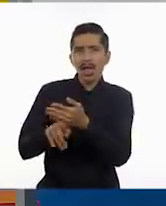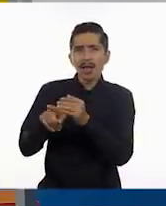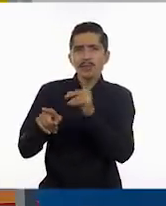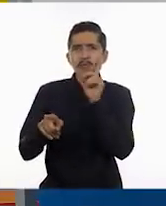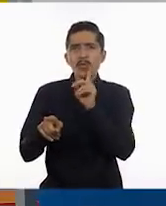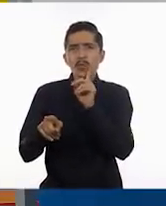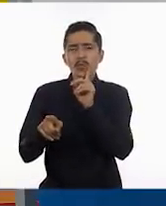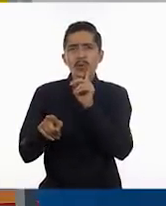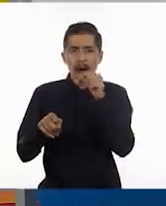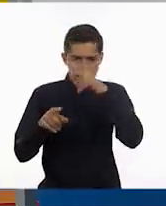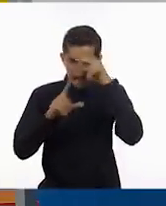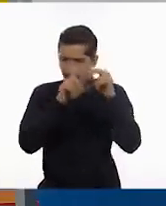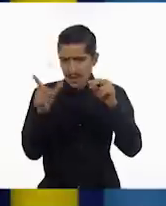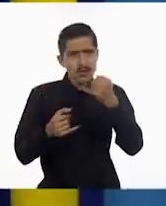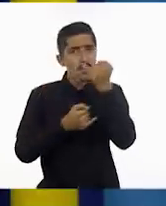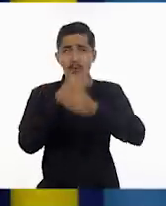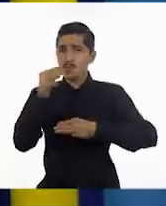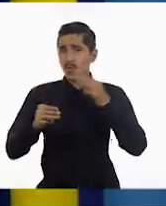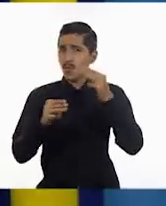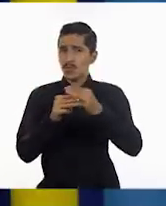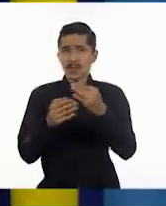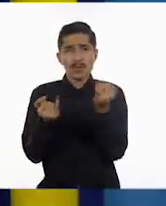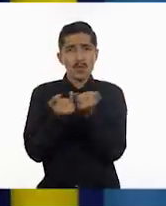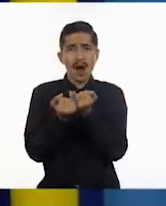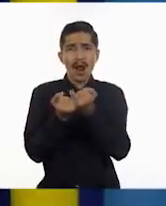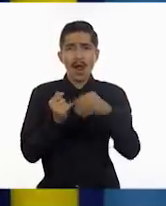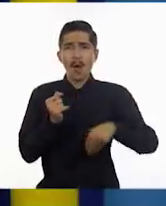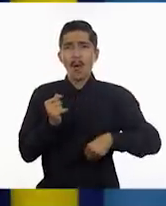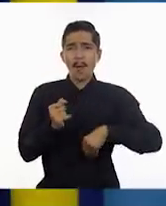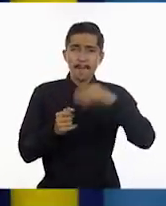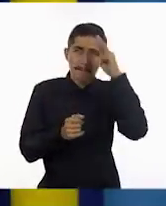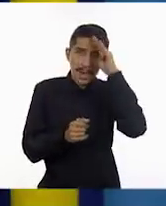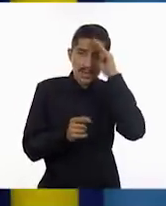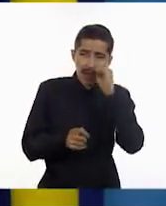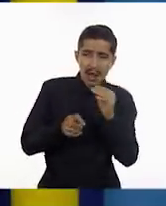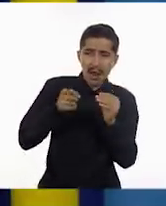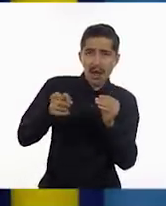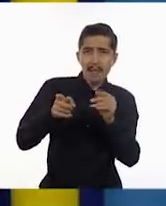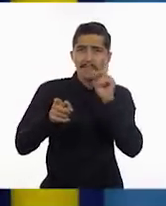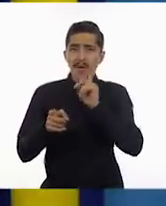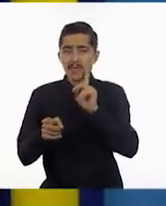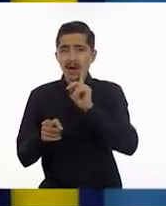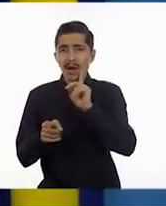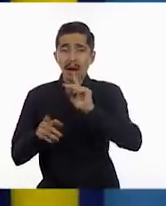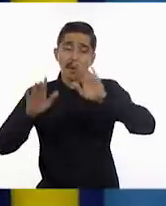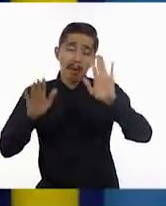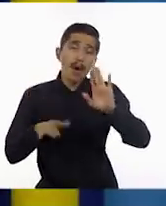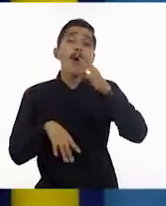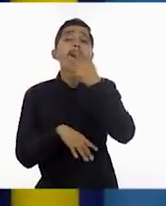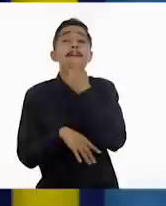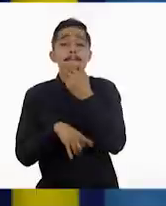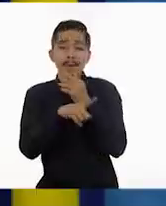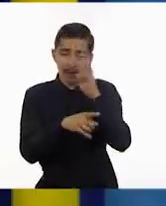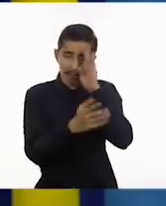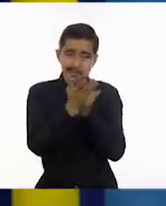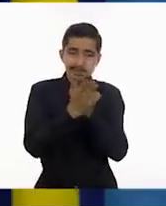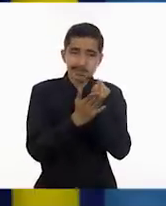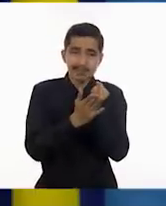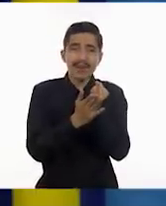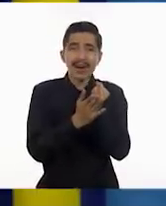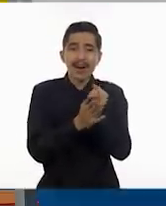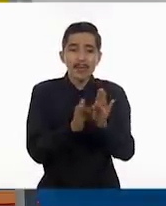como en el resto del mundo. Exacto. Entonces, es el hombre quien decide, por decirlo así, el sexo de un nuevo